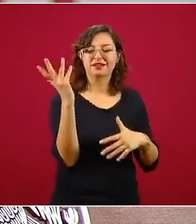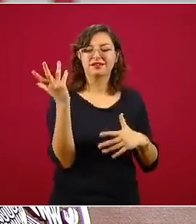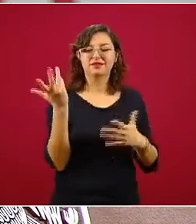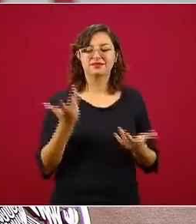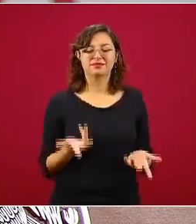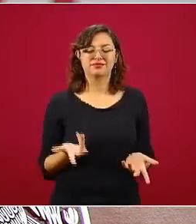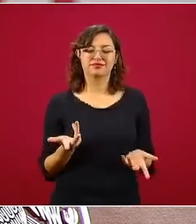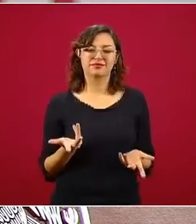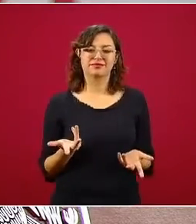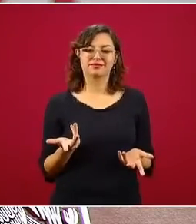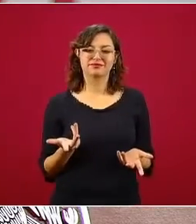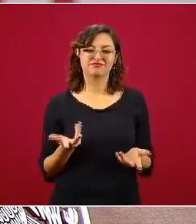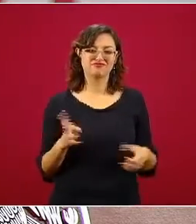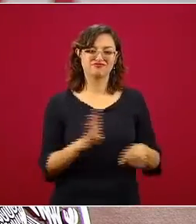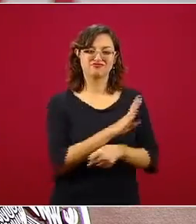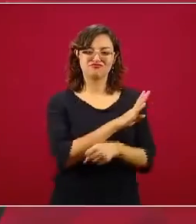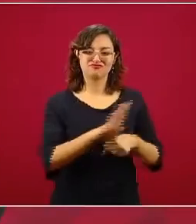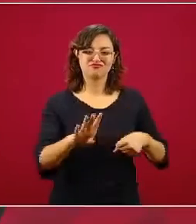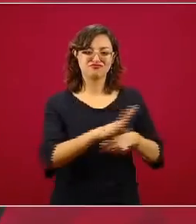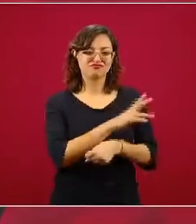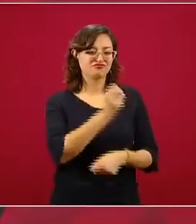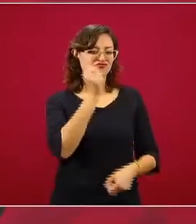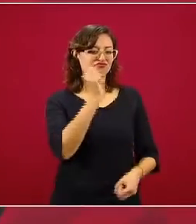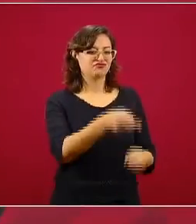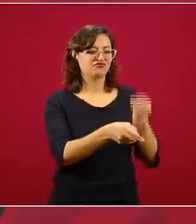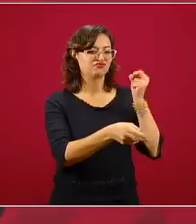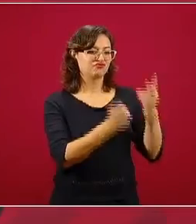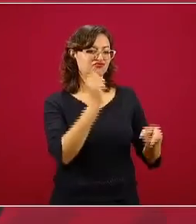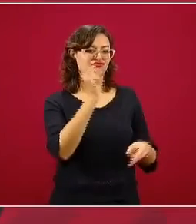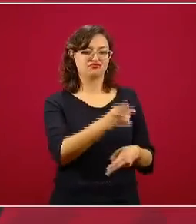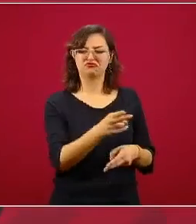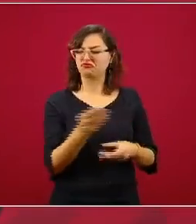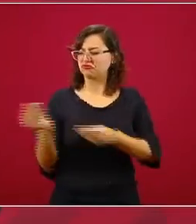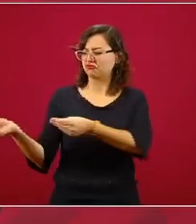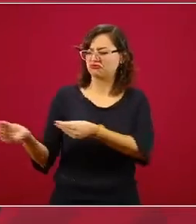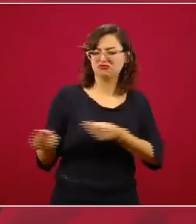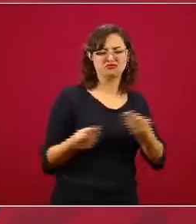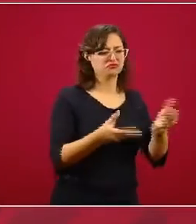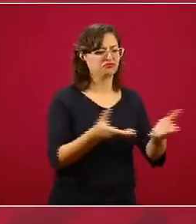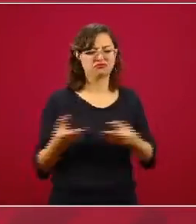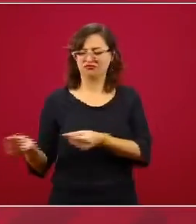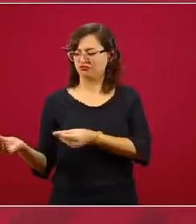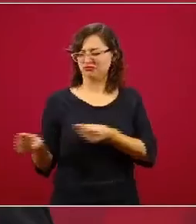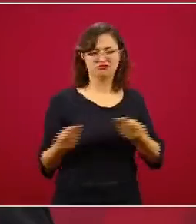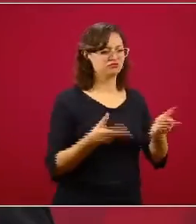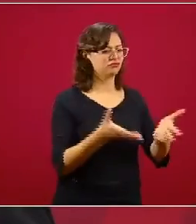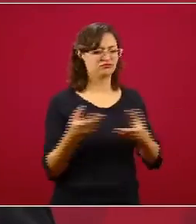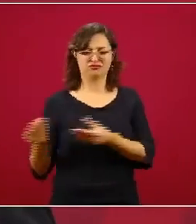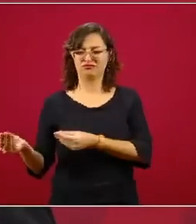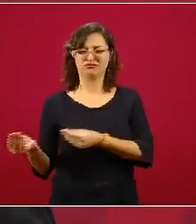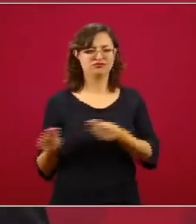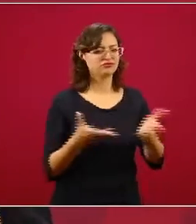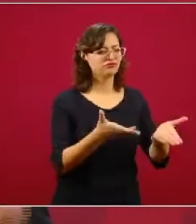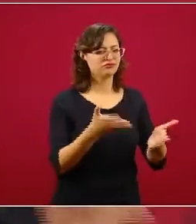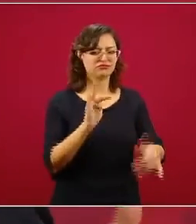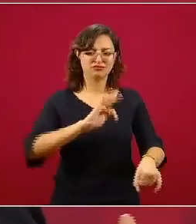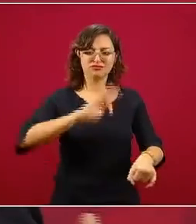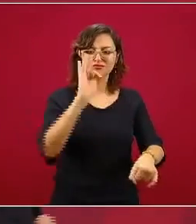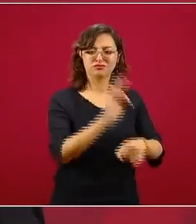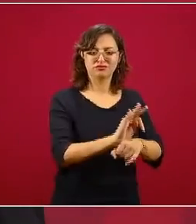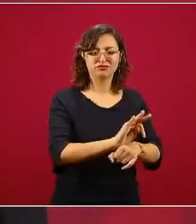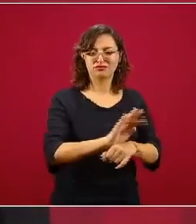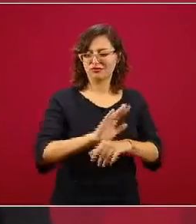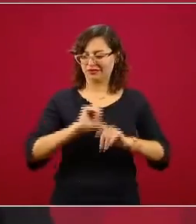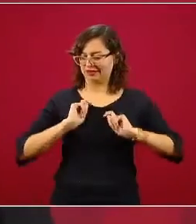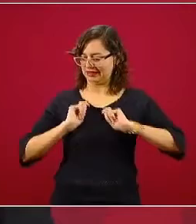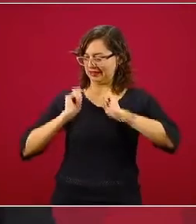y a las que se beneficiaban con las privatizaciones y con los contratos. Entonces yo entiendo